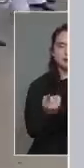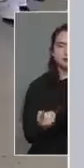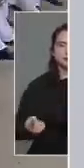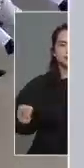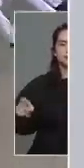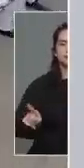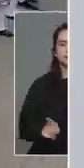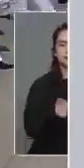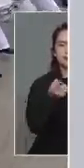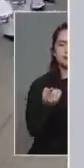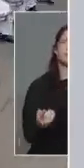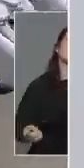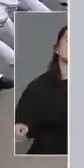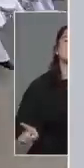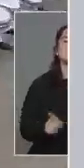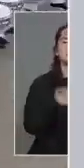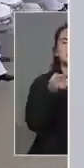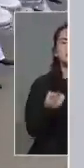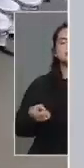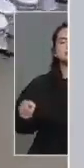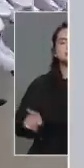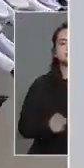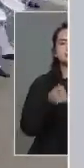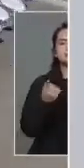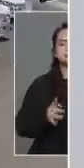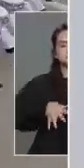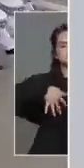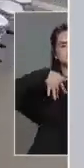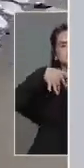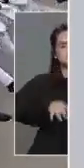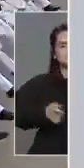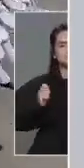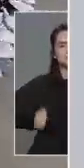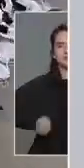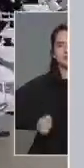sobre todo nuestra soberanía, que es lo más importante que nos interesa defender. Muchas gracias. Muchas gracias. Buenas.